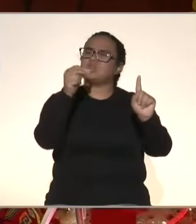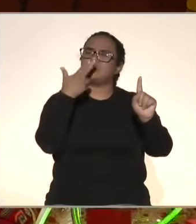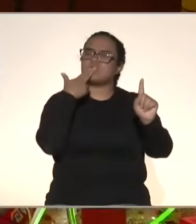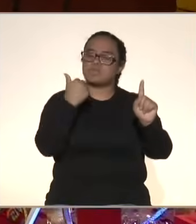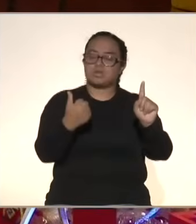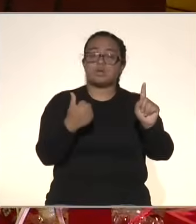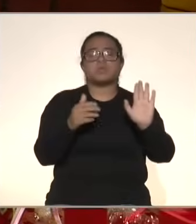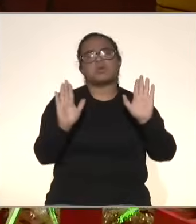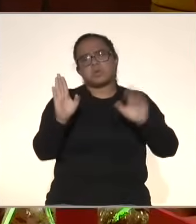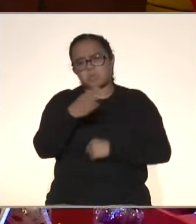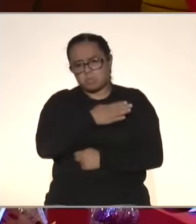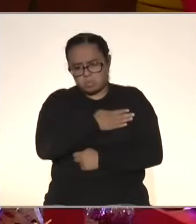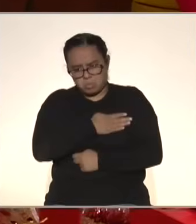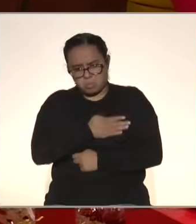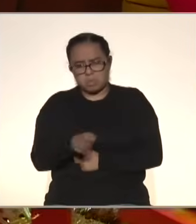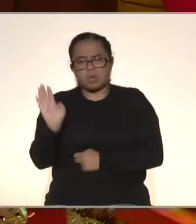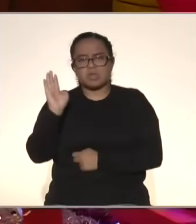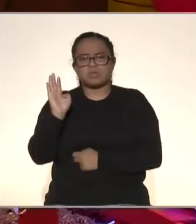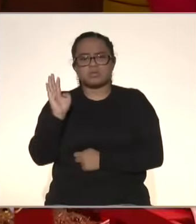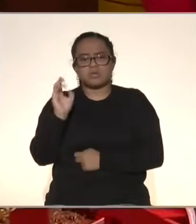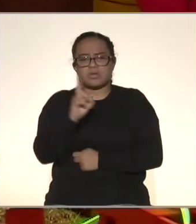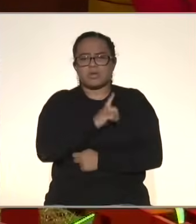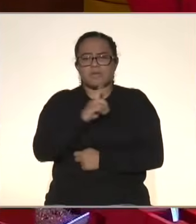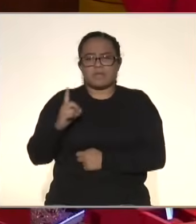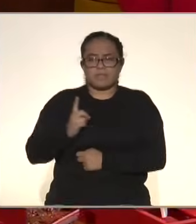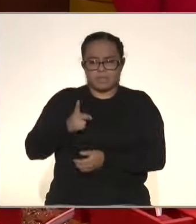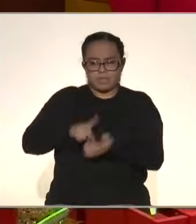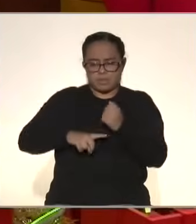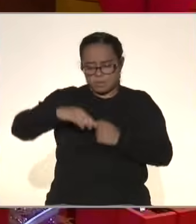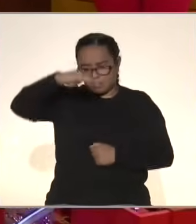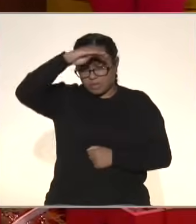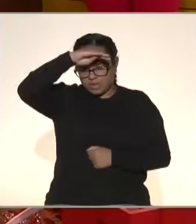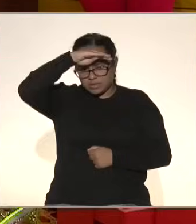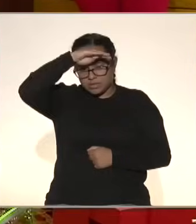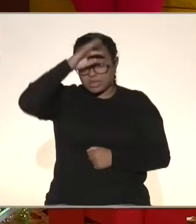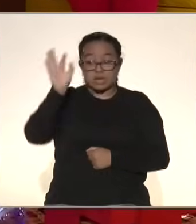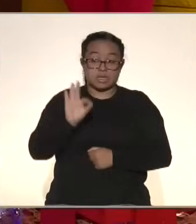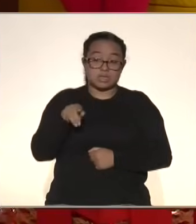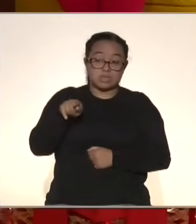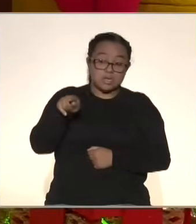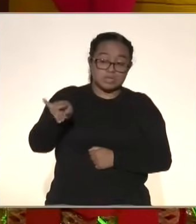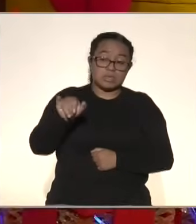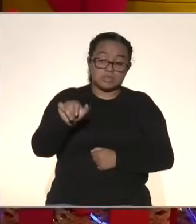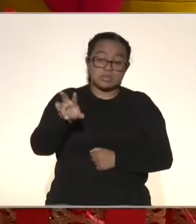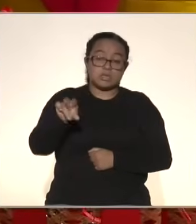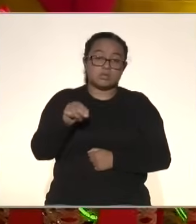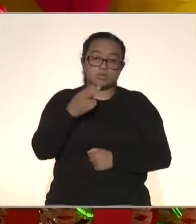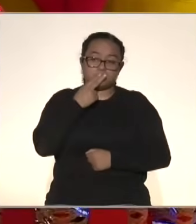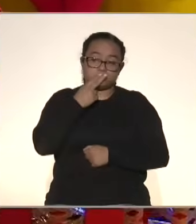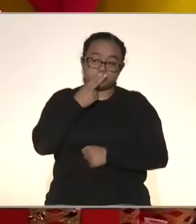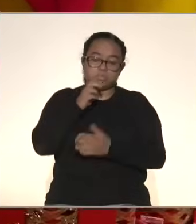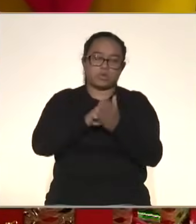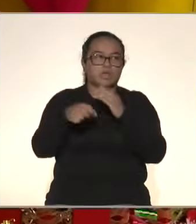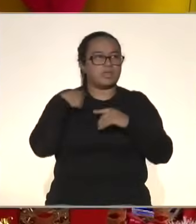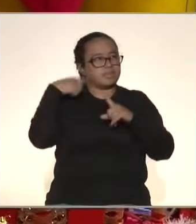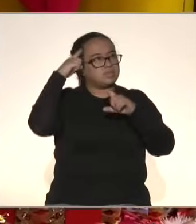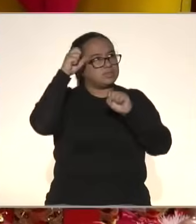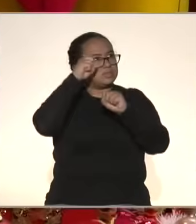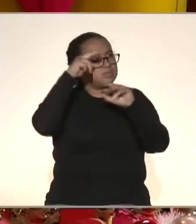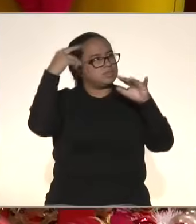Bueno, pues habría que pensar qué tanto a esta persona le está funcionando hacer